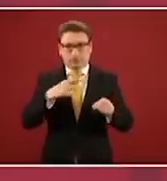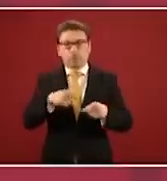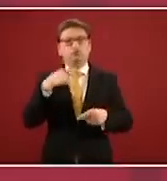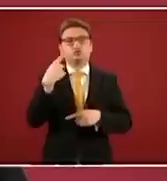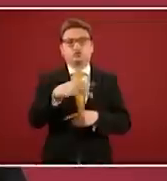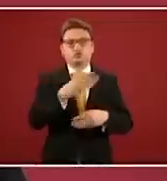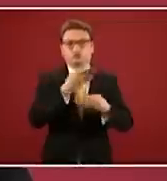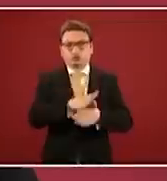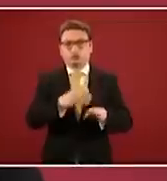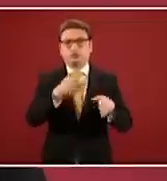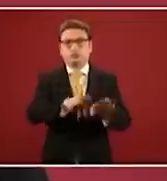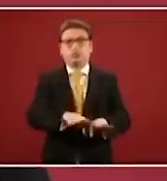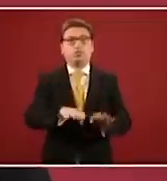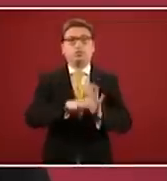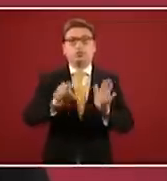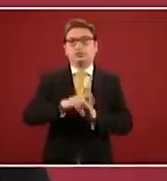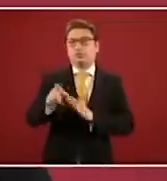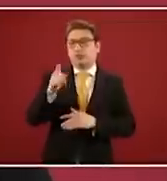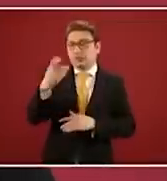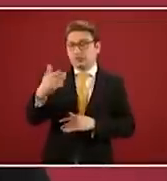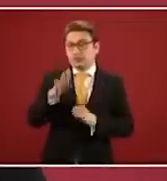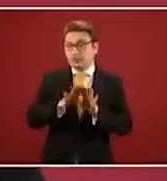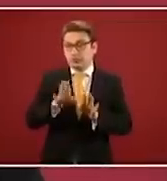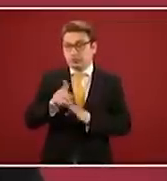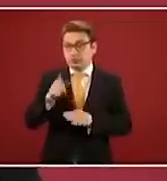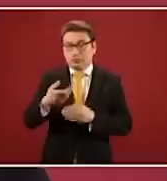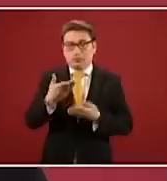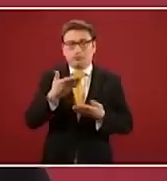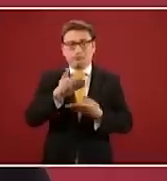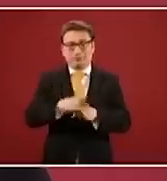las cuentas. Pienso en Ovidio Guzmán, por ejemplo.